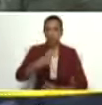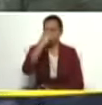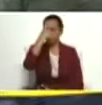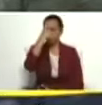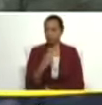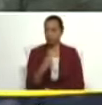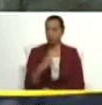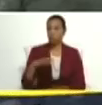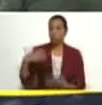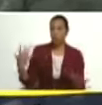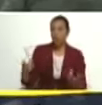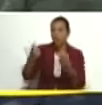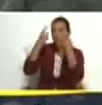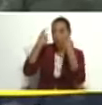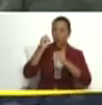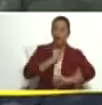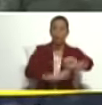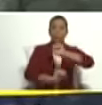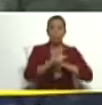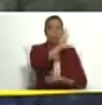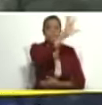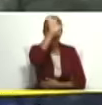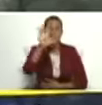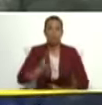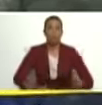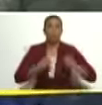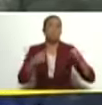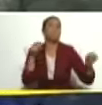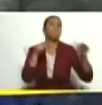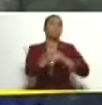originario antiimperialista que tenemos.